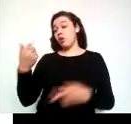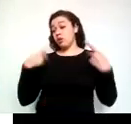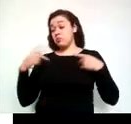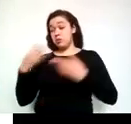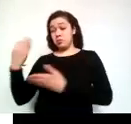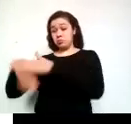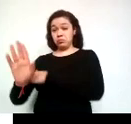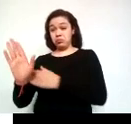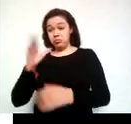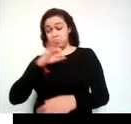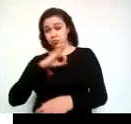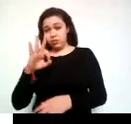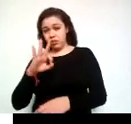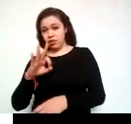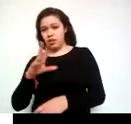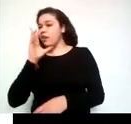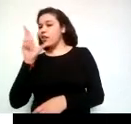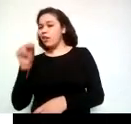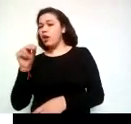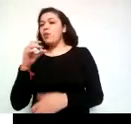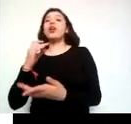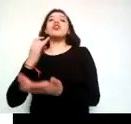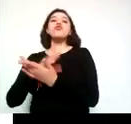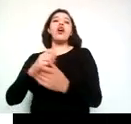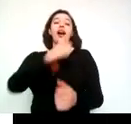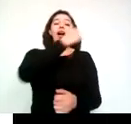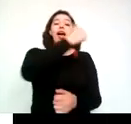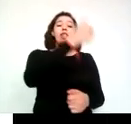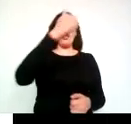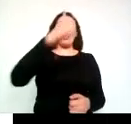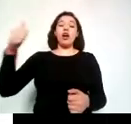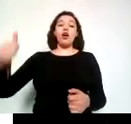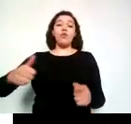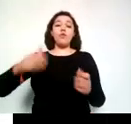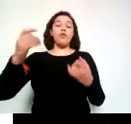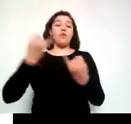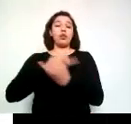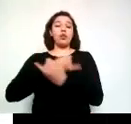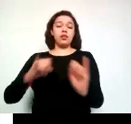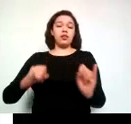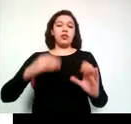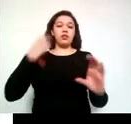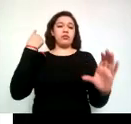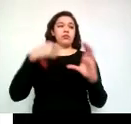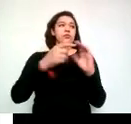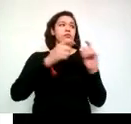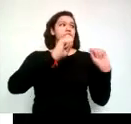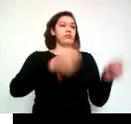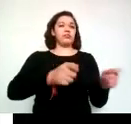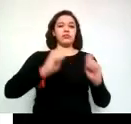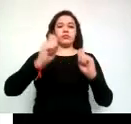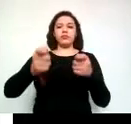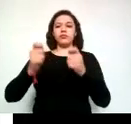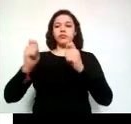porque solamente se lo proporcioné a esta persona, envié un correo electrónico en donde él tuvo acceso a